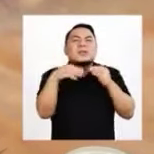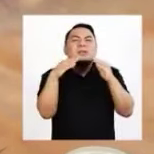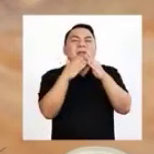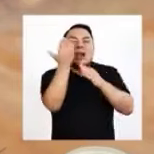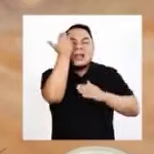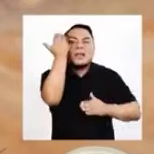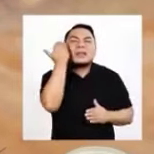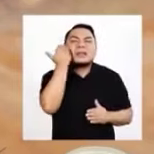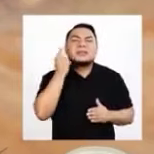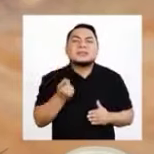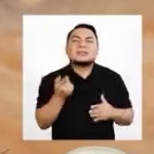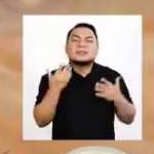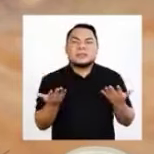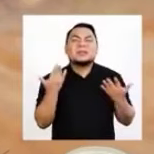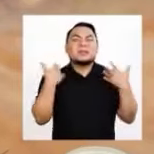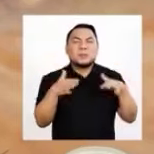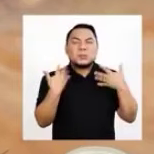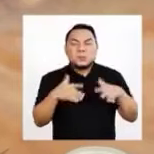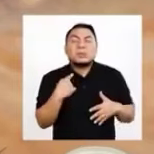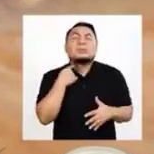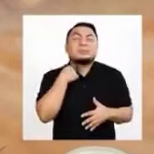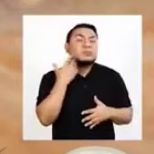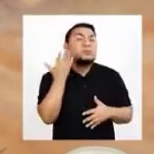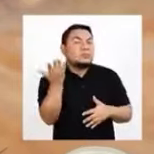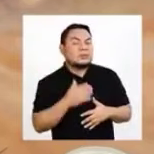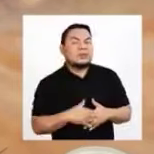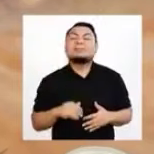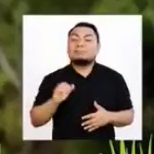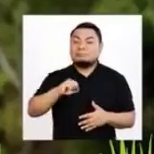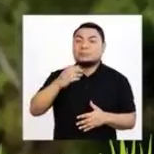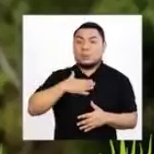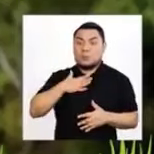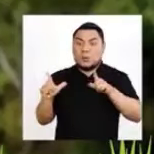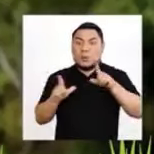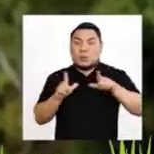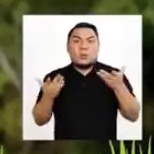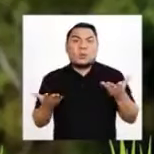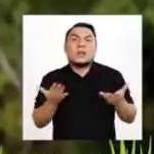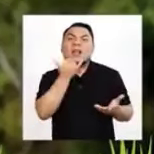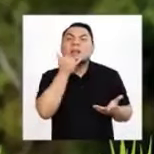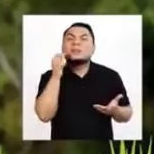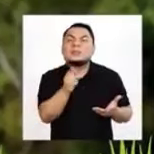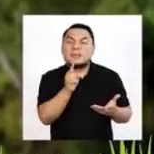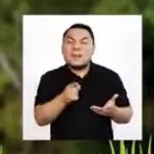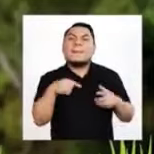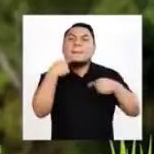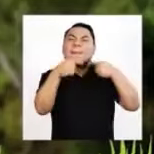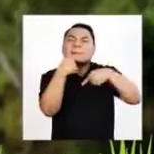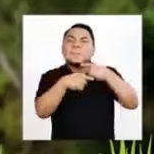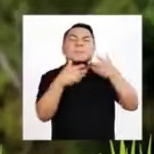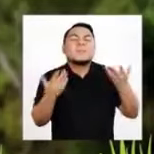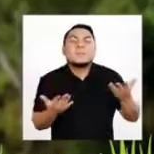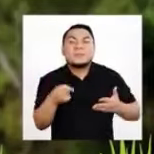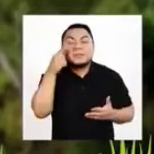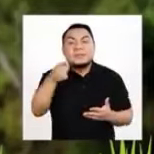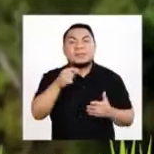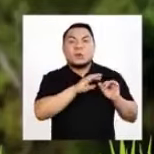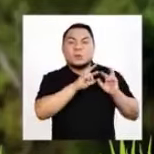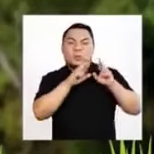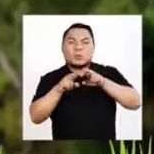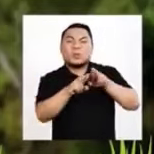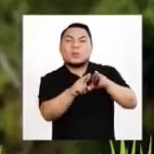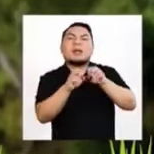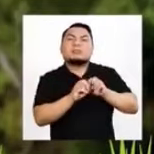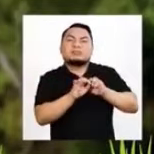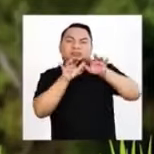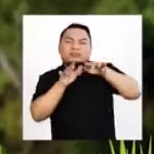muchas zonas andinas. Esto sucede cuando llueve mucho. En mi localidad, lo que pasa con mucha frecuencia son